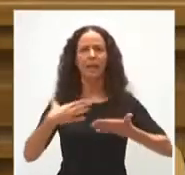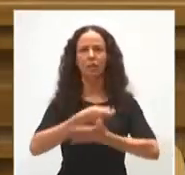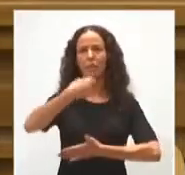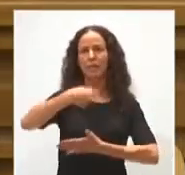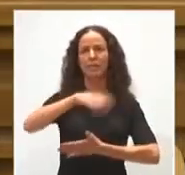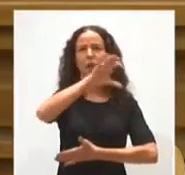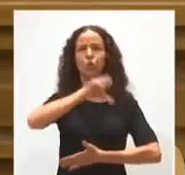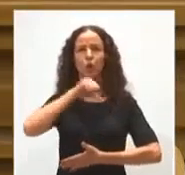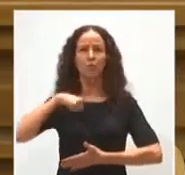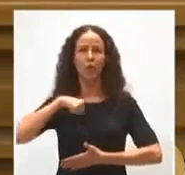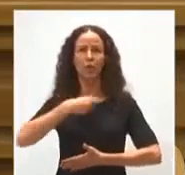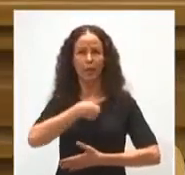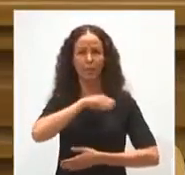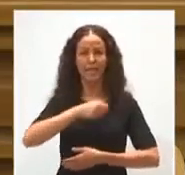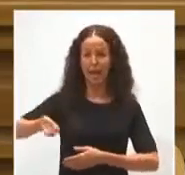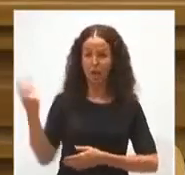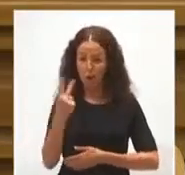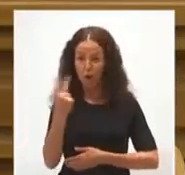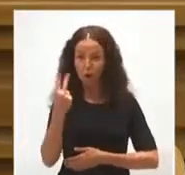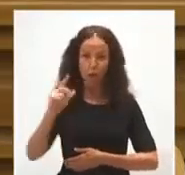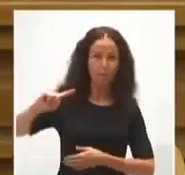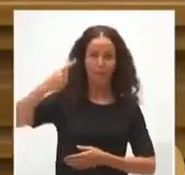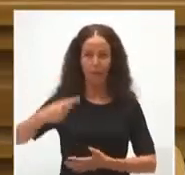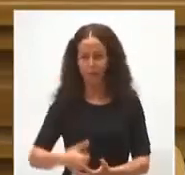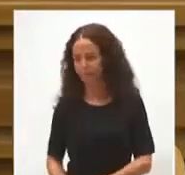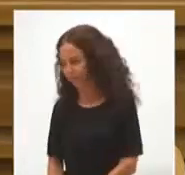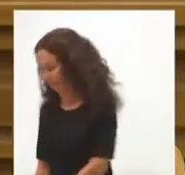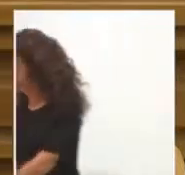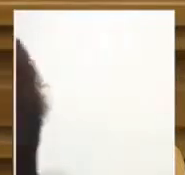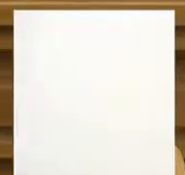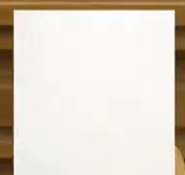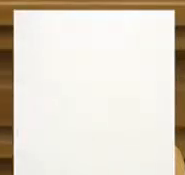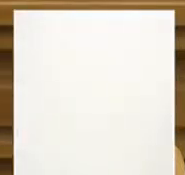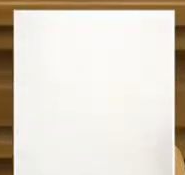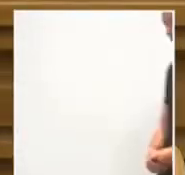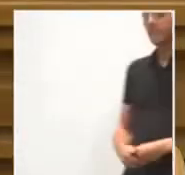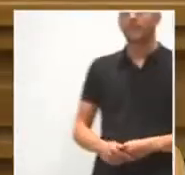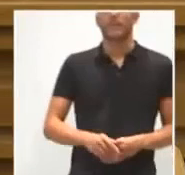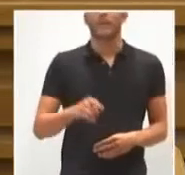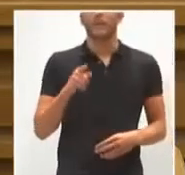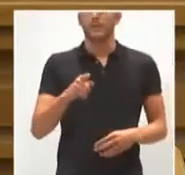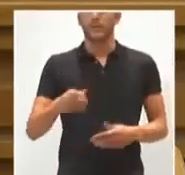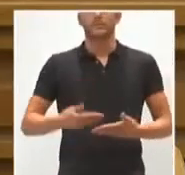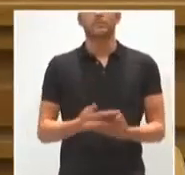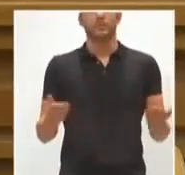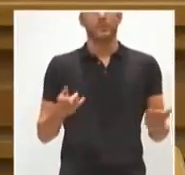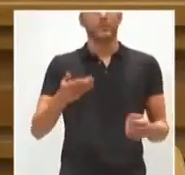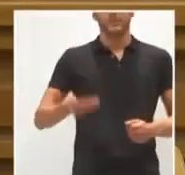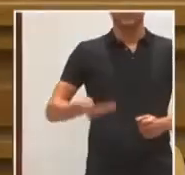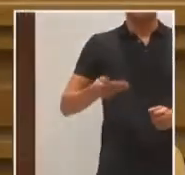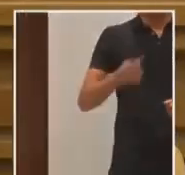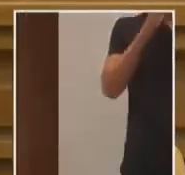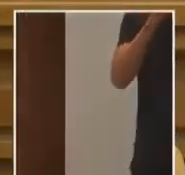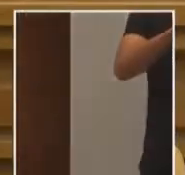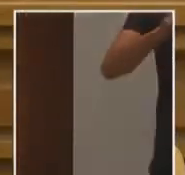estamos a la cabeza en transparencia y esto créanme que es importante hacerlo porque alguien dirá que con la mayoría absoluta